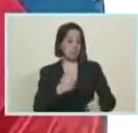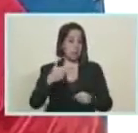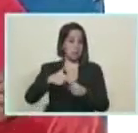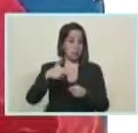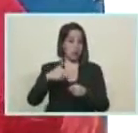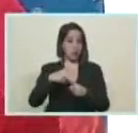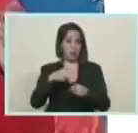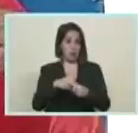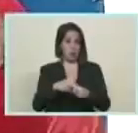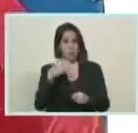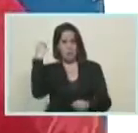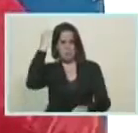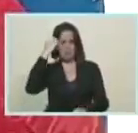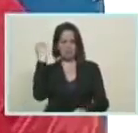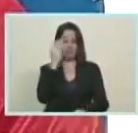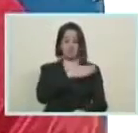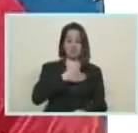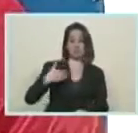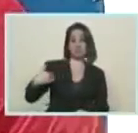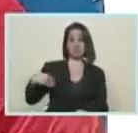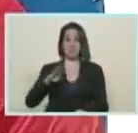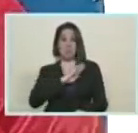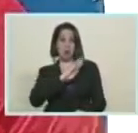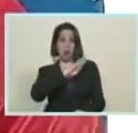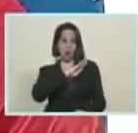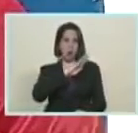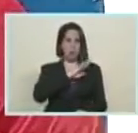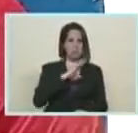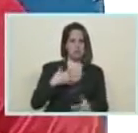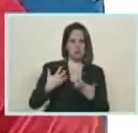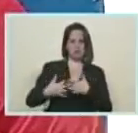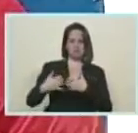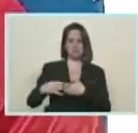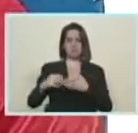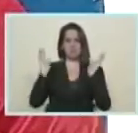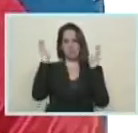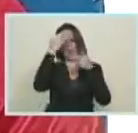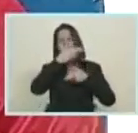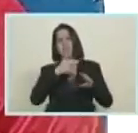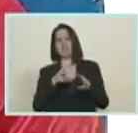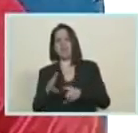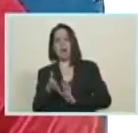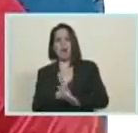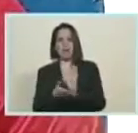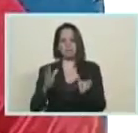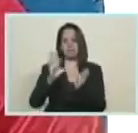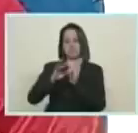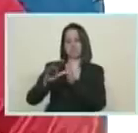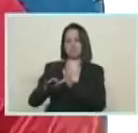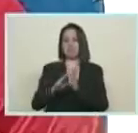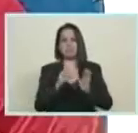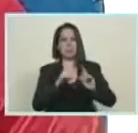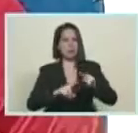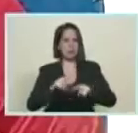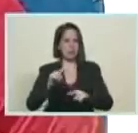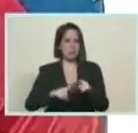Se creían dueños de esta industria, eran mafias. Cuando yo